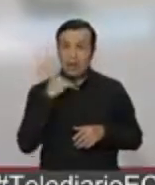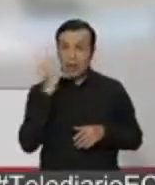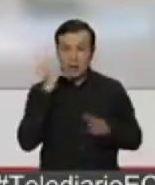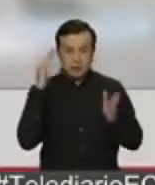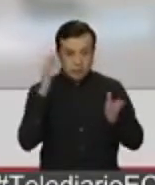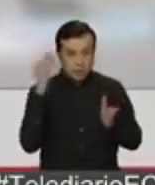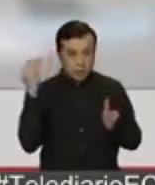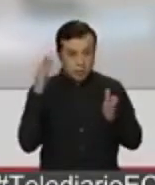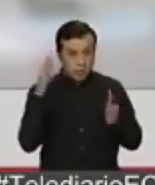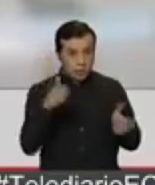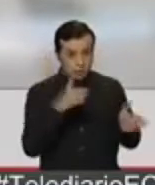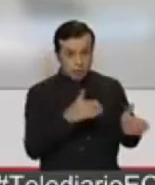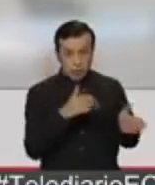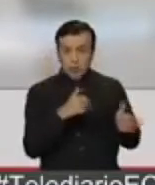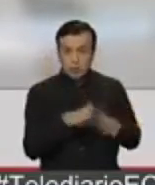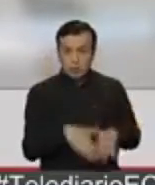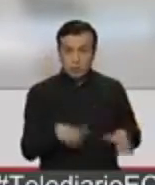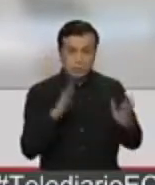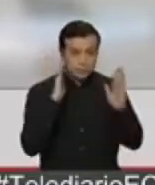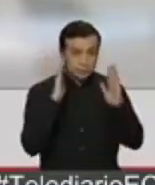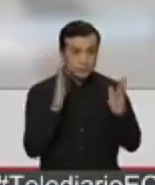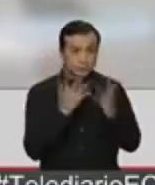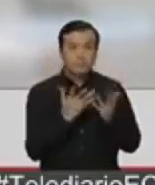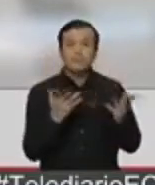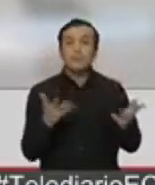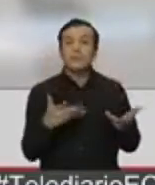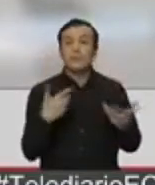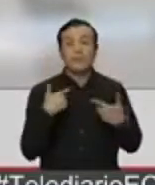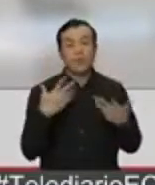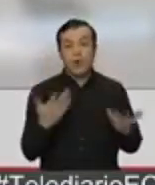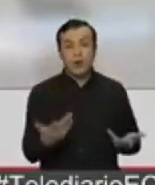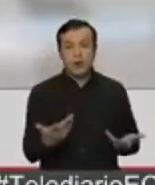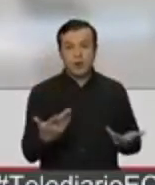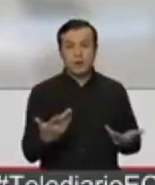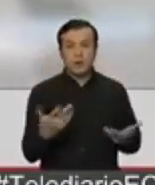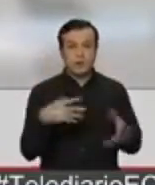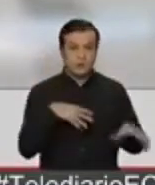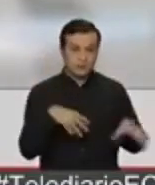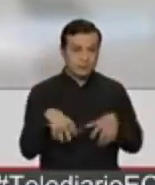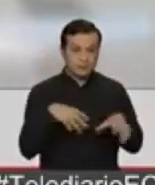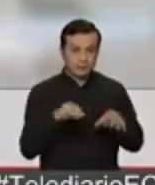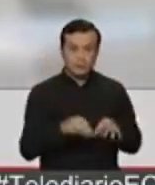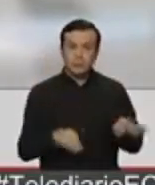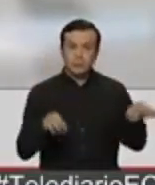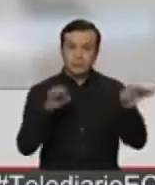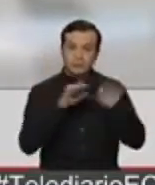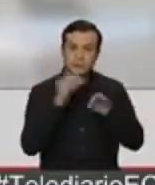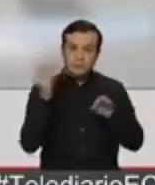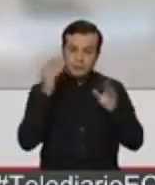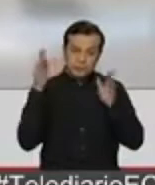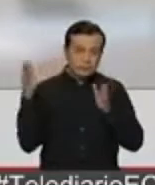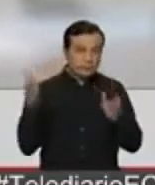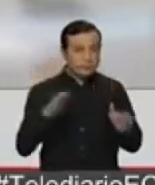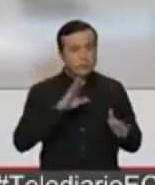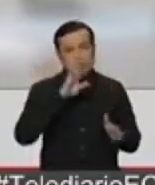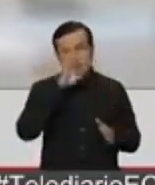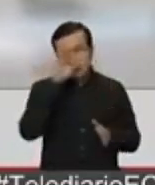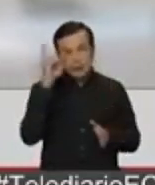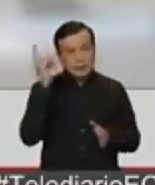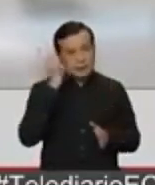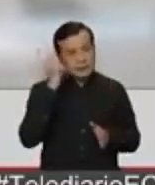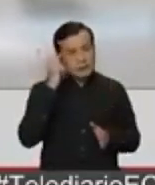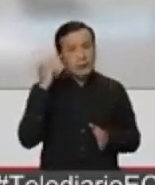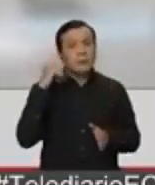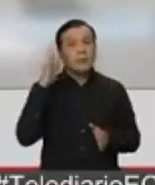pero no sólo el diseño institucional sino que no existía un diseño de políticas públicas para los jóvenes siempre se nos consideró sobre